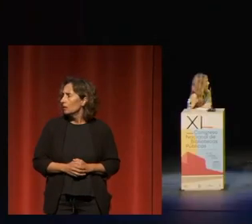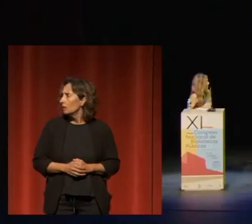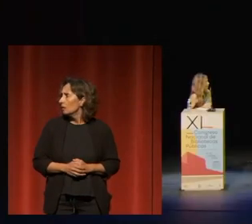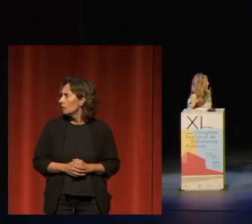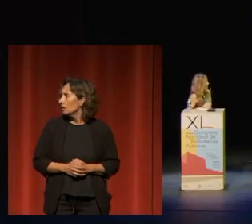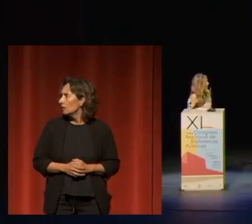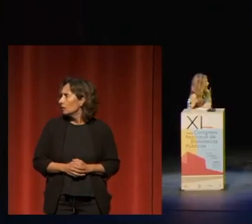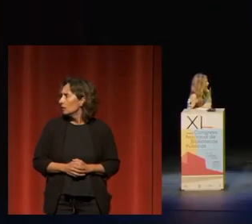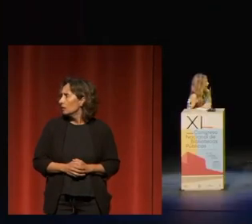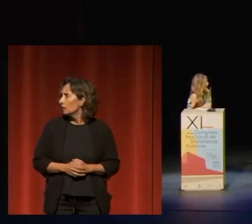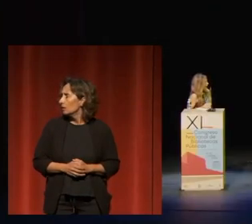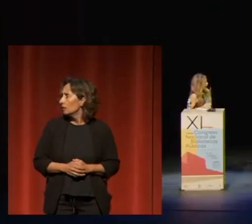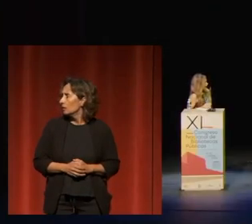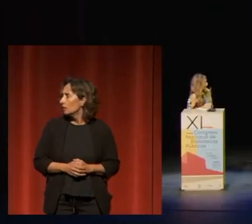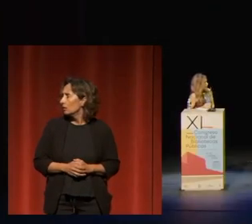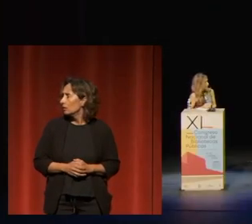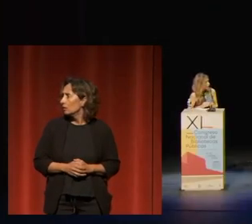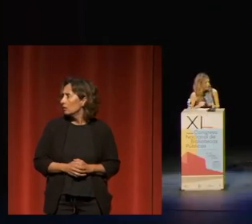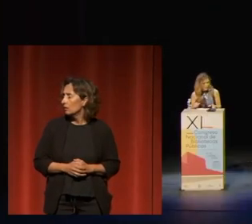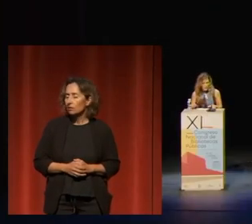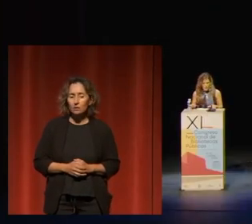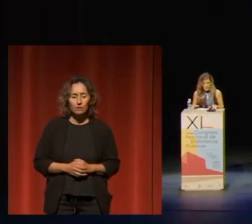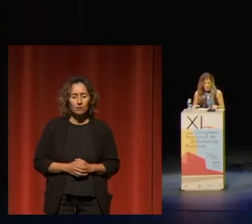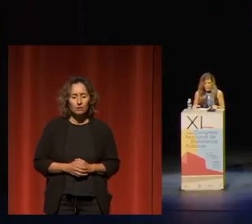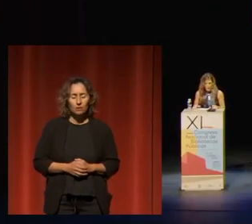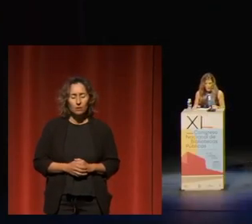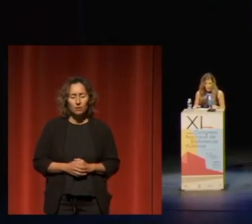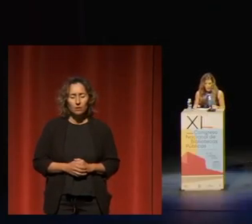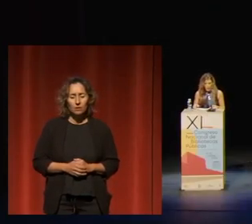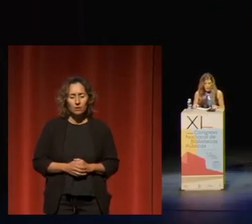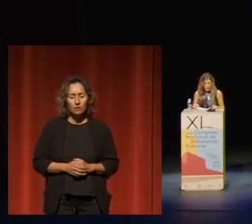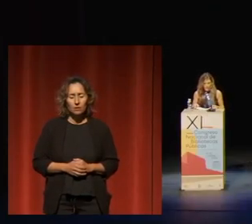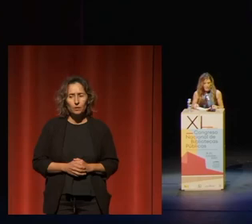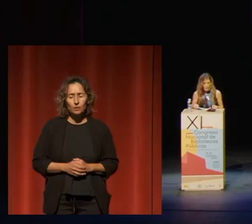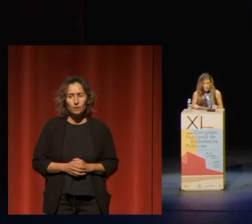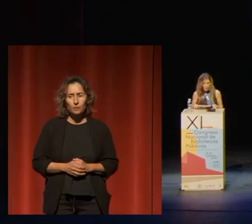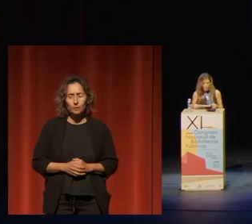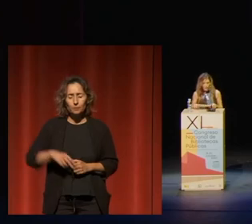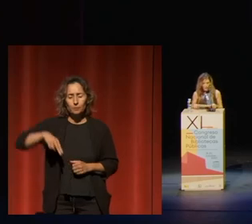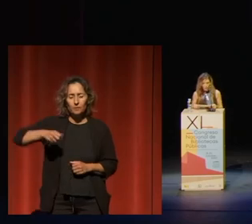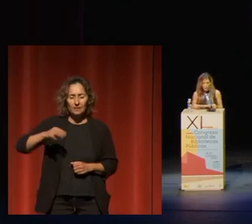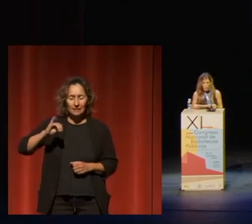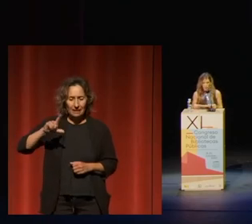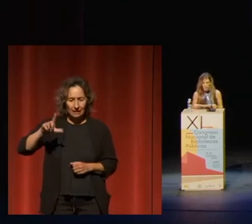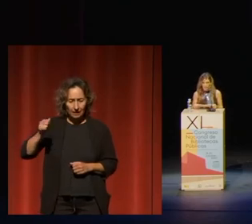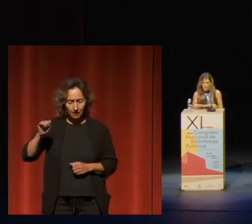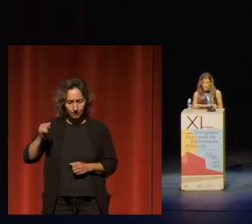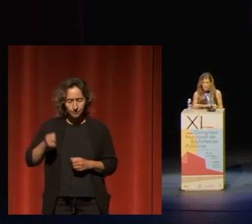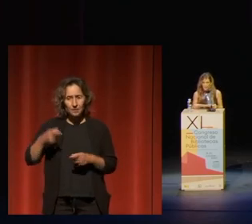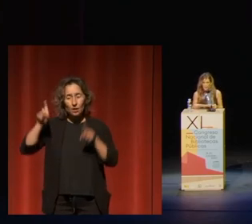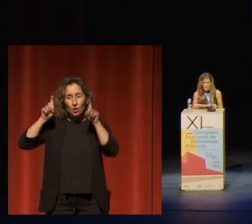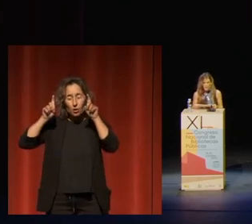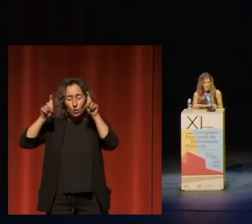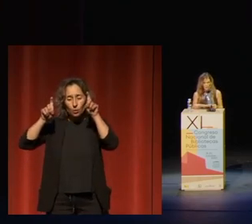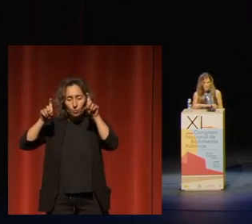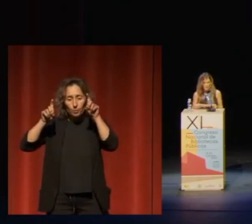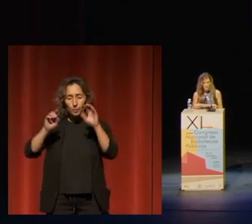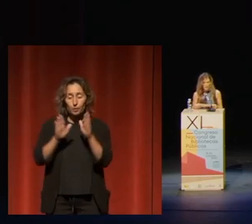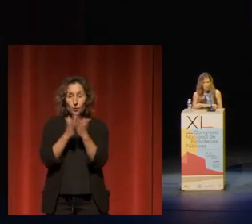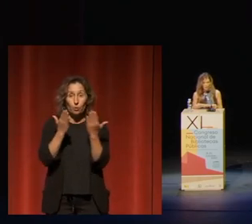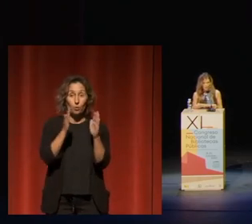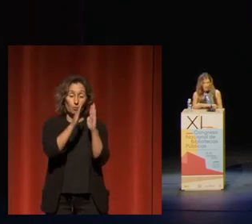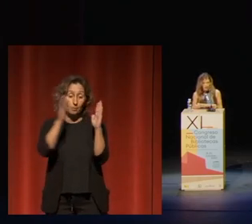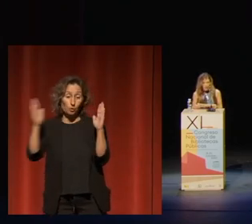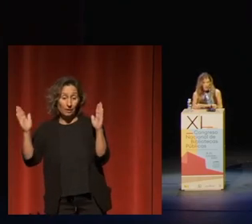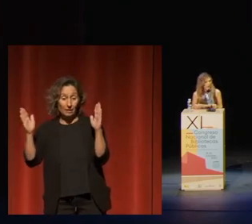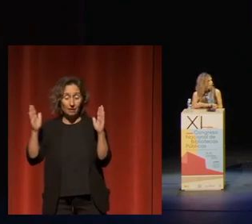cuti escenario nos acompañan Natalia Arroyo Vázquez profesora del área de bibliotecas de la Universidad